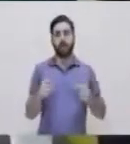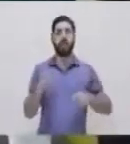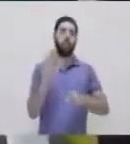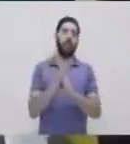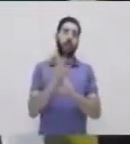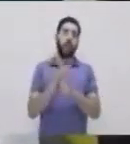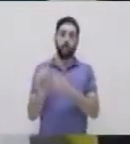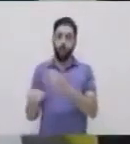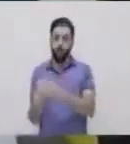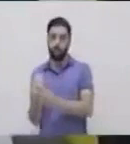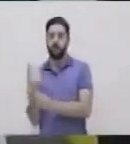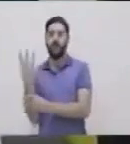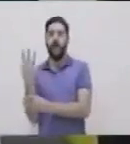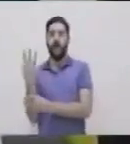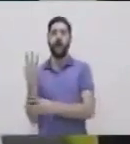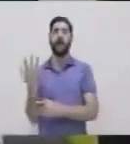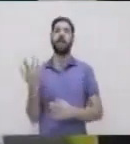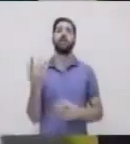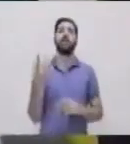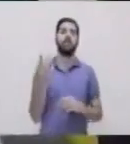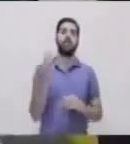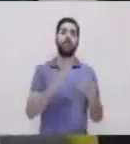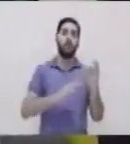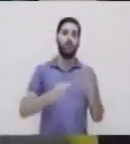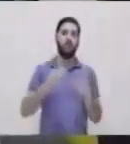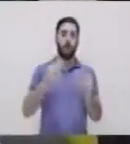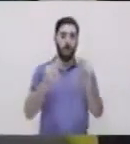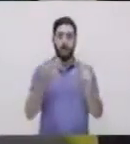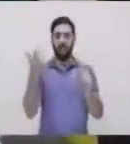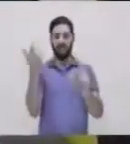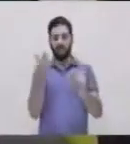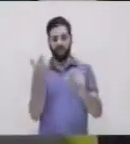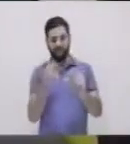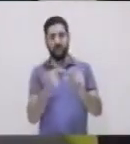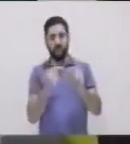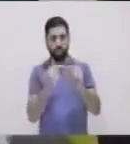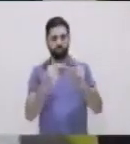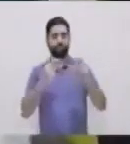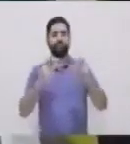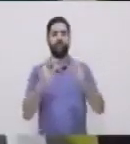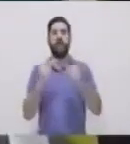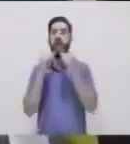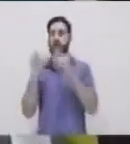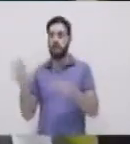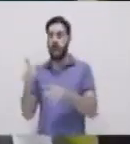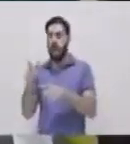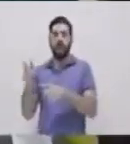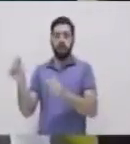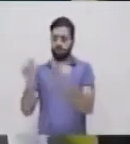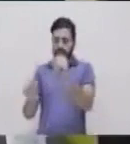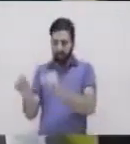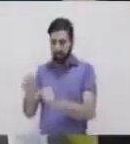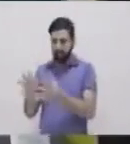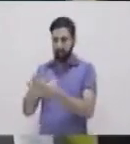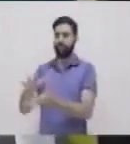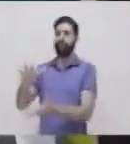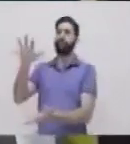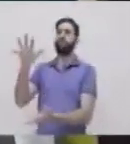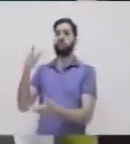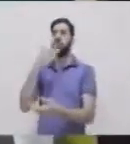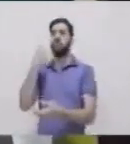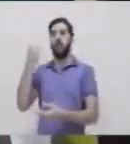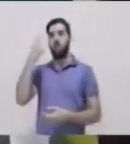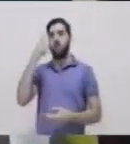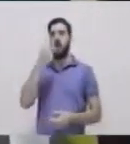hacen, por ejemplo, con las plantas, cuando pues, semillas mejoradas, interviene. especies resistentes al clima, eso es